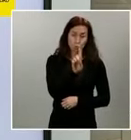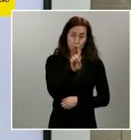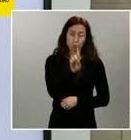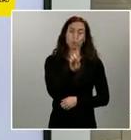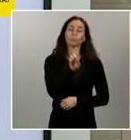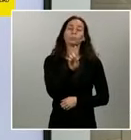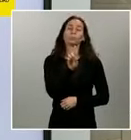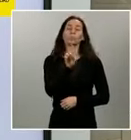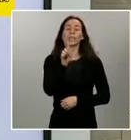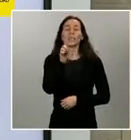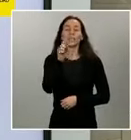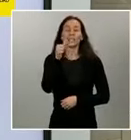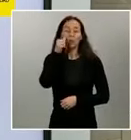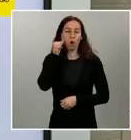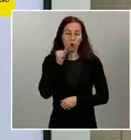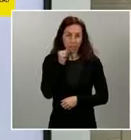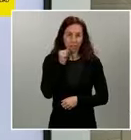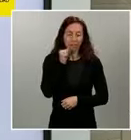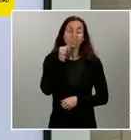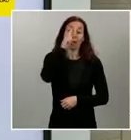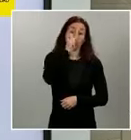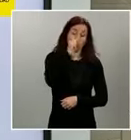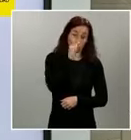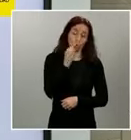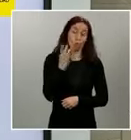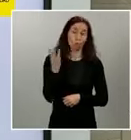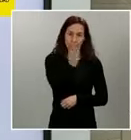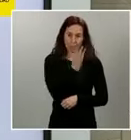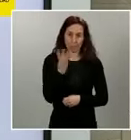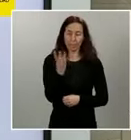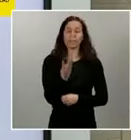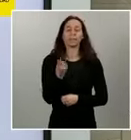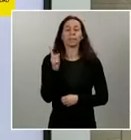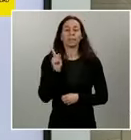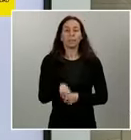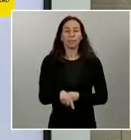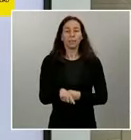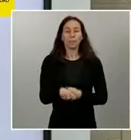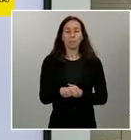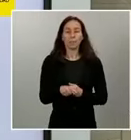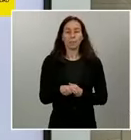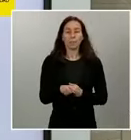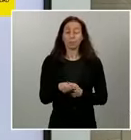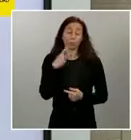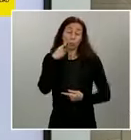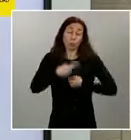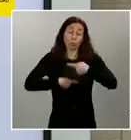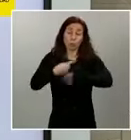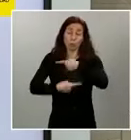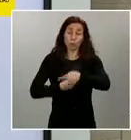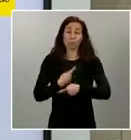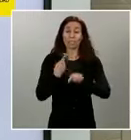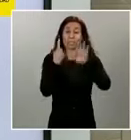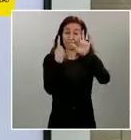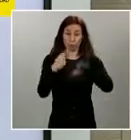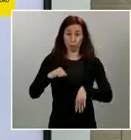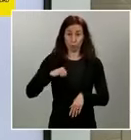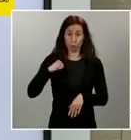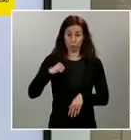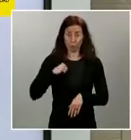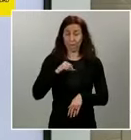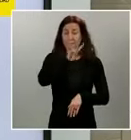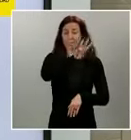y Monterroso en Lugo y también, por supuesto, como todos los días, 6 hospitales, 38 centros